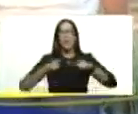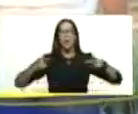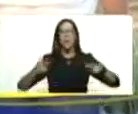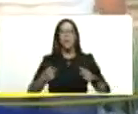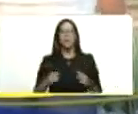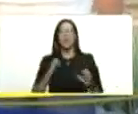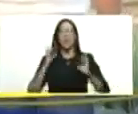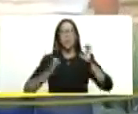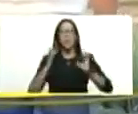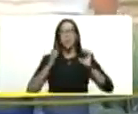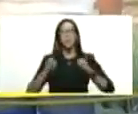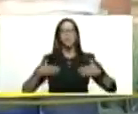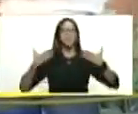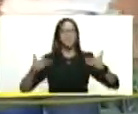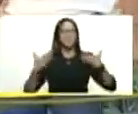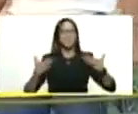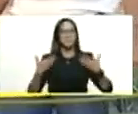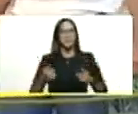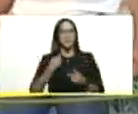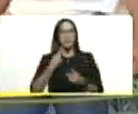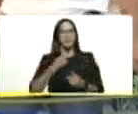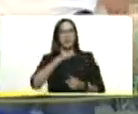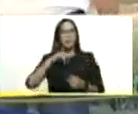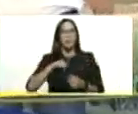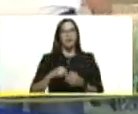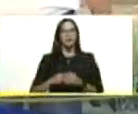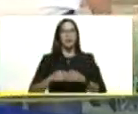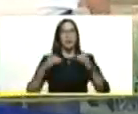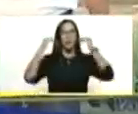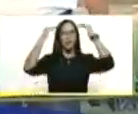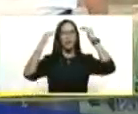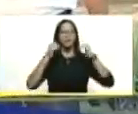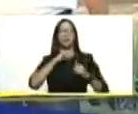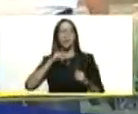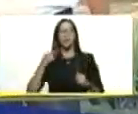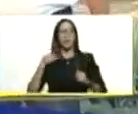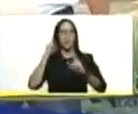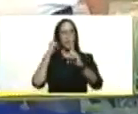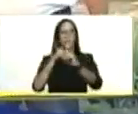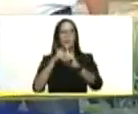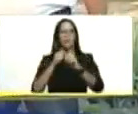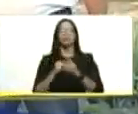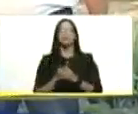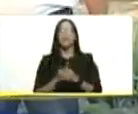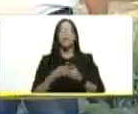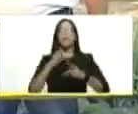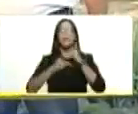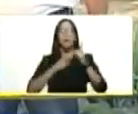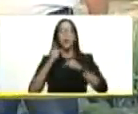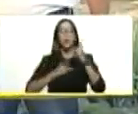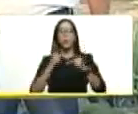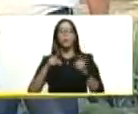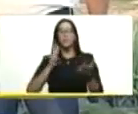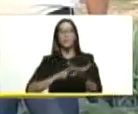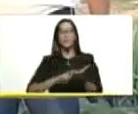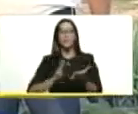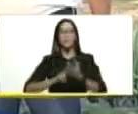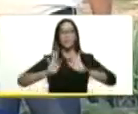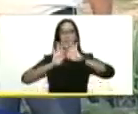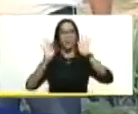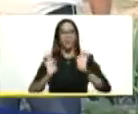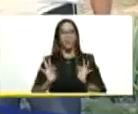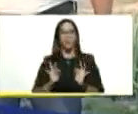Lo que decía Mirlen, mi comandante, nosotros nos hemos trazado una meta de producir realmente de manera